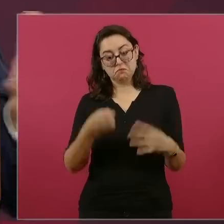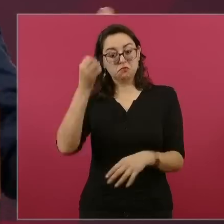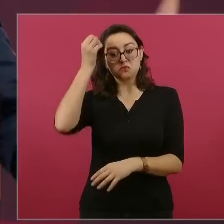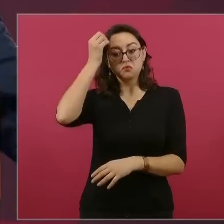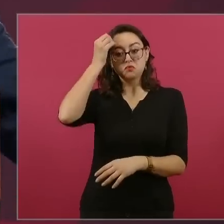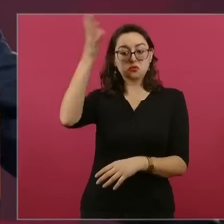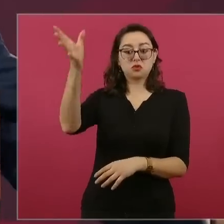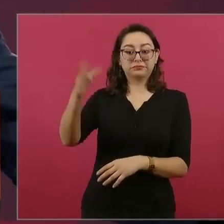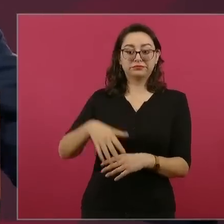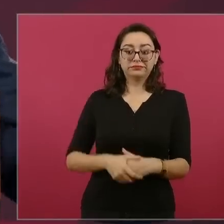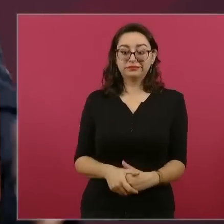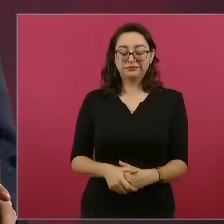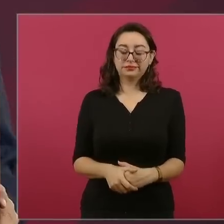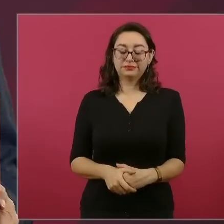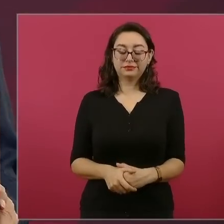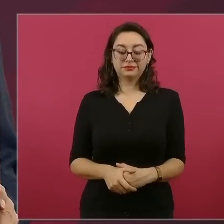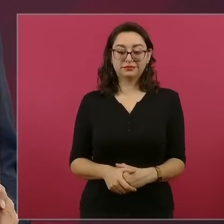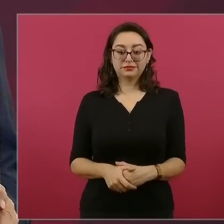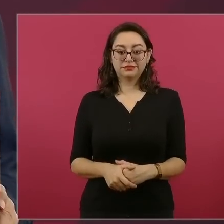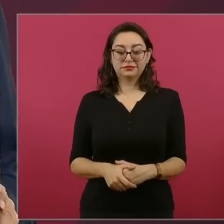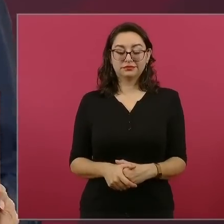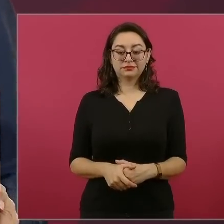Sin embargo,